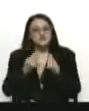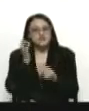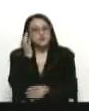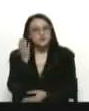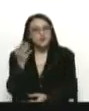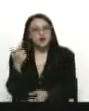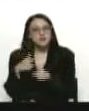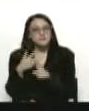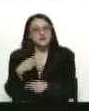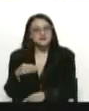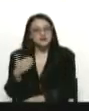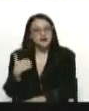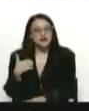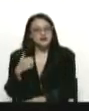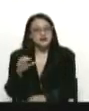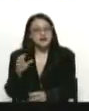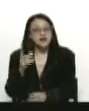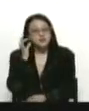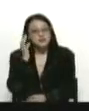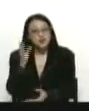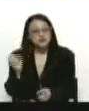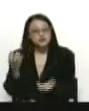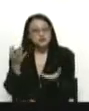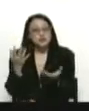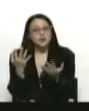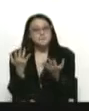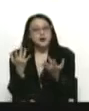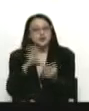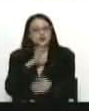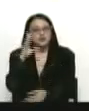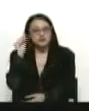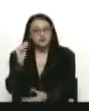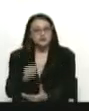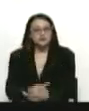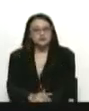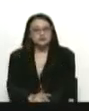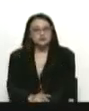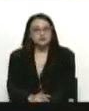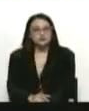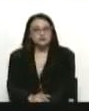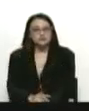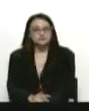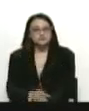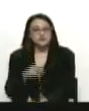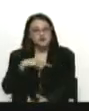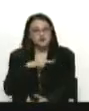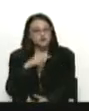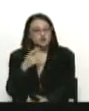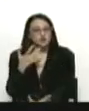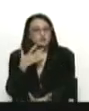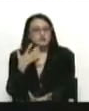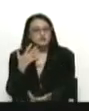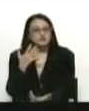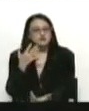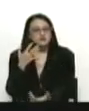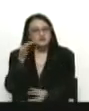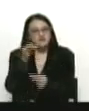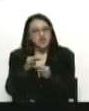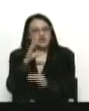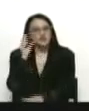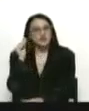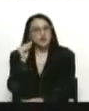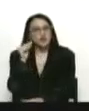A Cristina la salvó una mano milagrosa, una mano sagrada, de verdad. Y nosotros los que creemos en Dios, ese